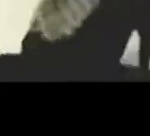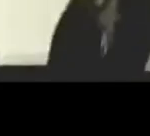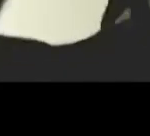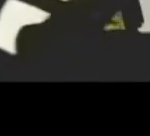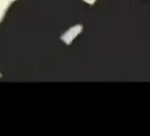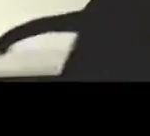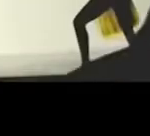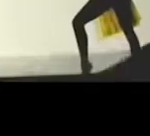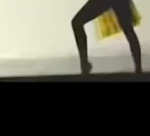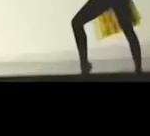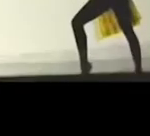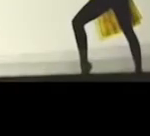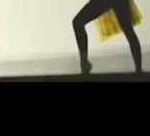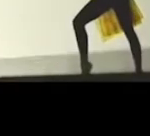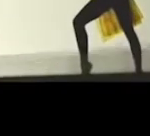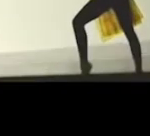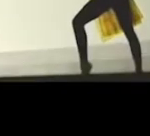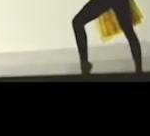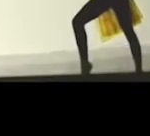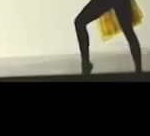en sus costas,